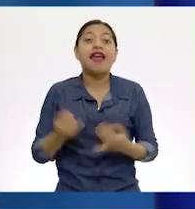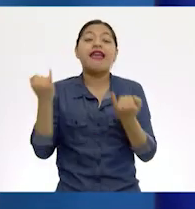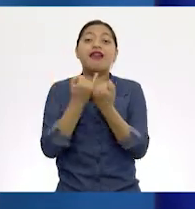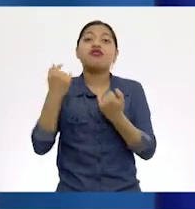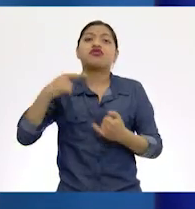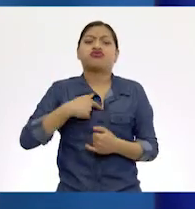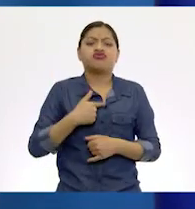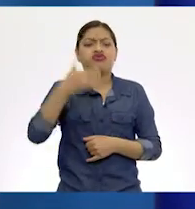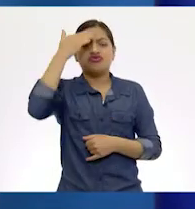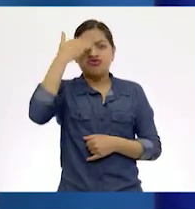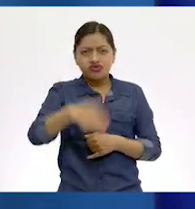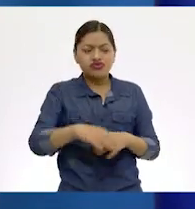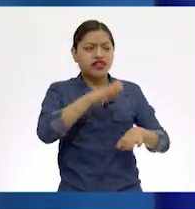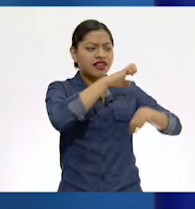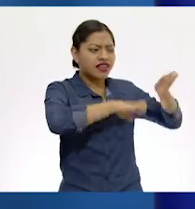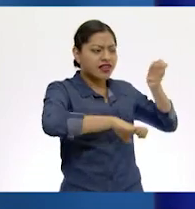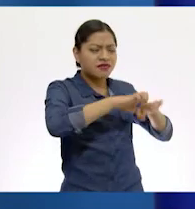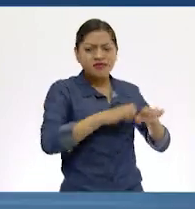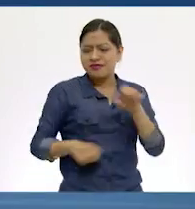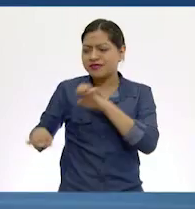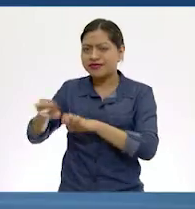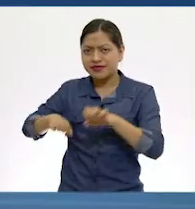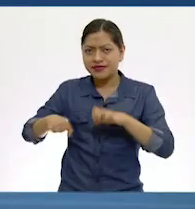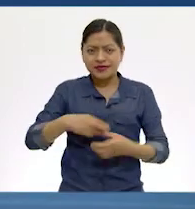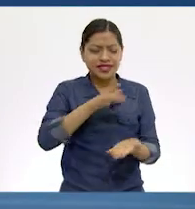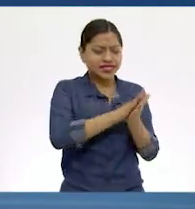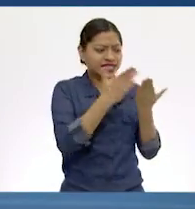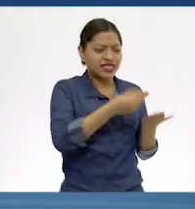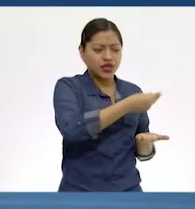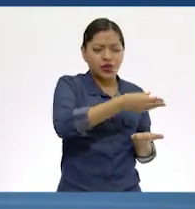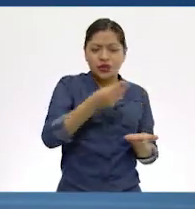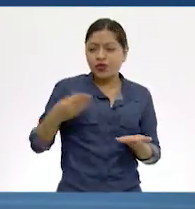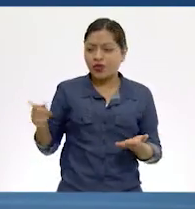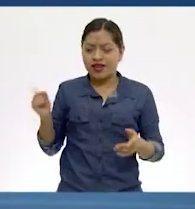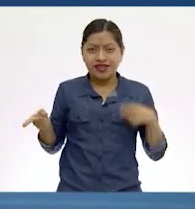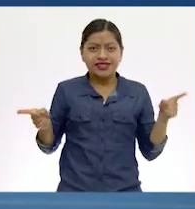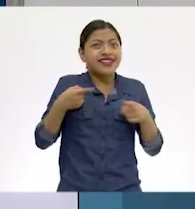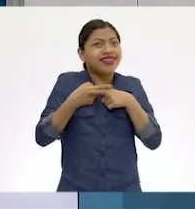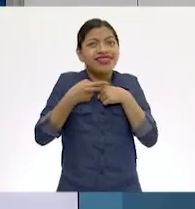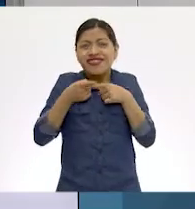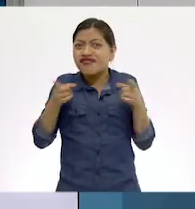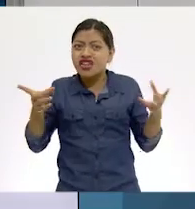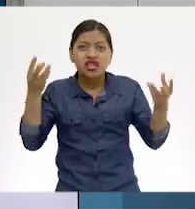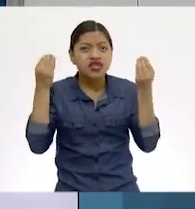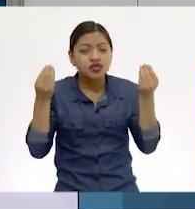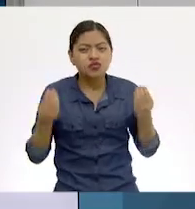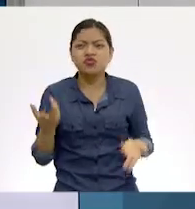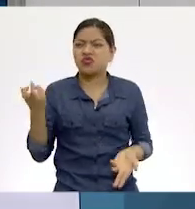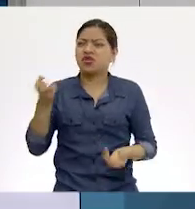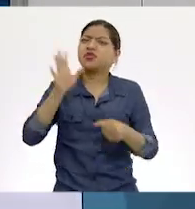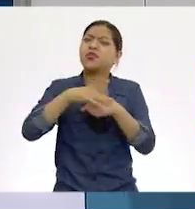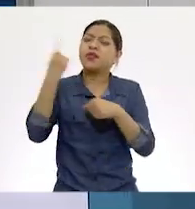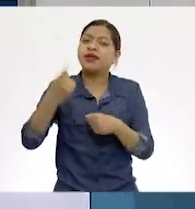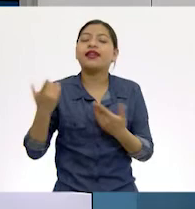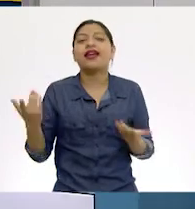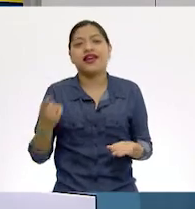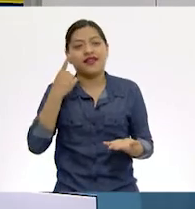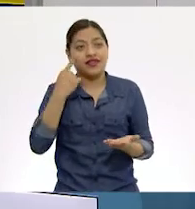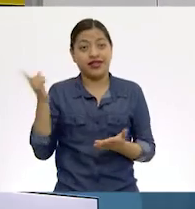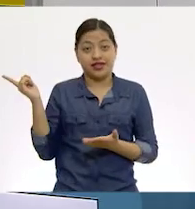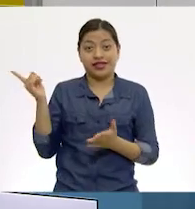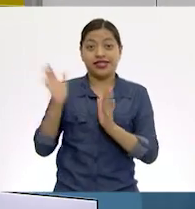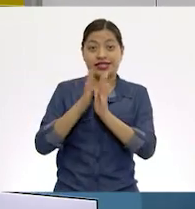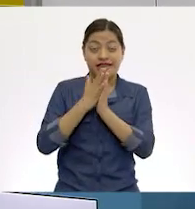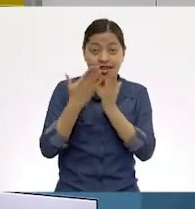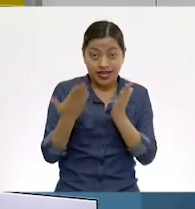varias editoriales que son muy, muy, muy diferentes. ¿Y eso por qué pasa? Pues este libro, precisamente el libro del